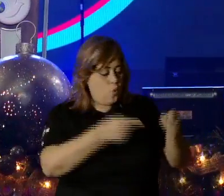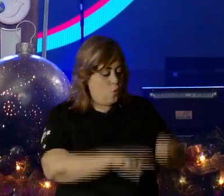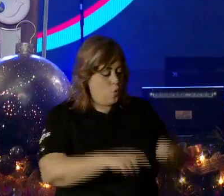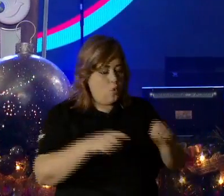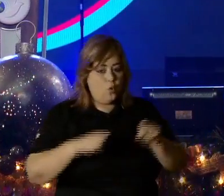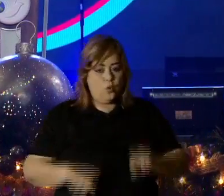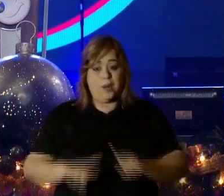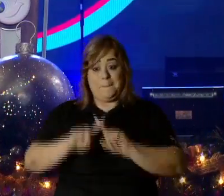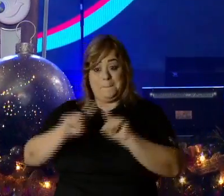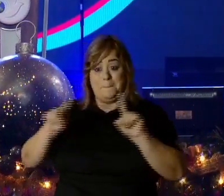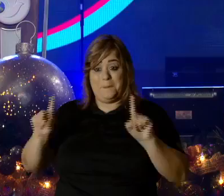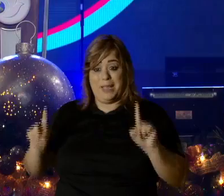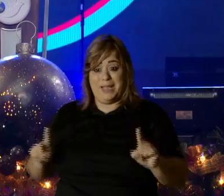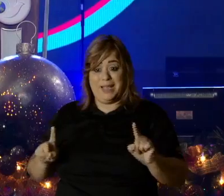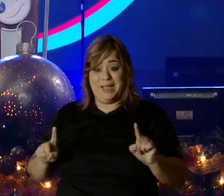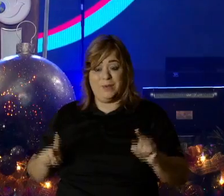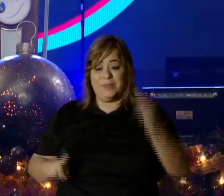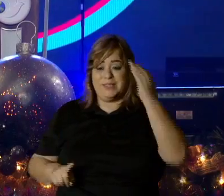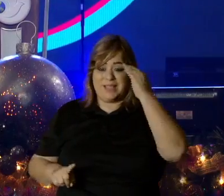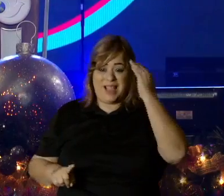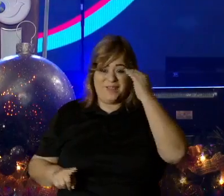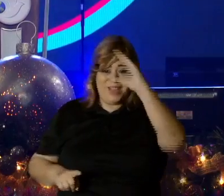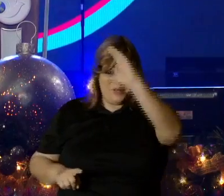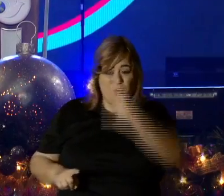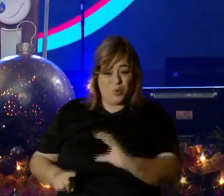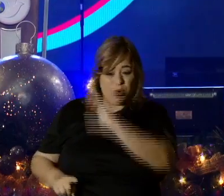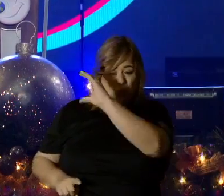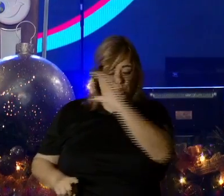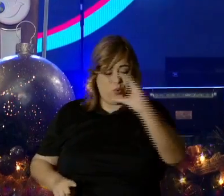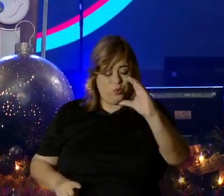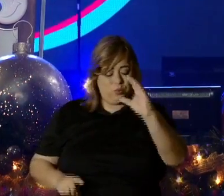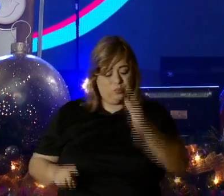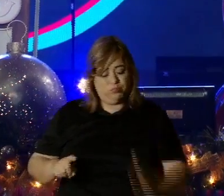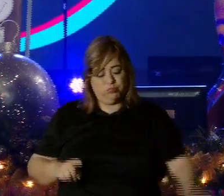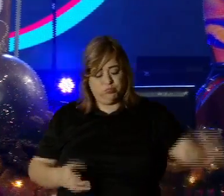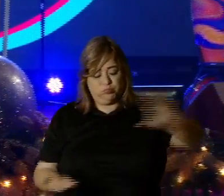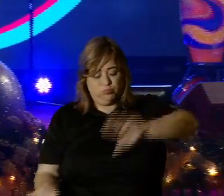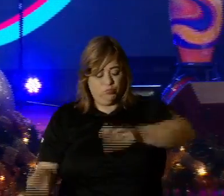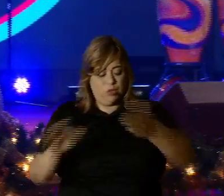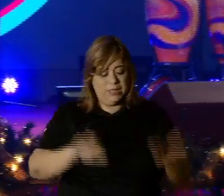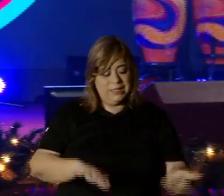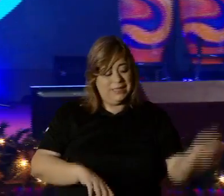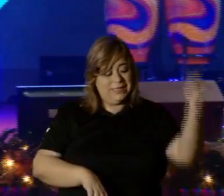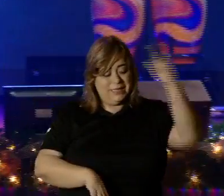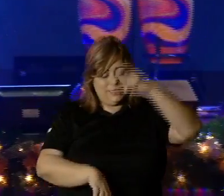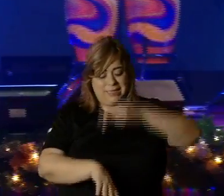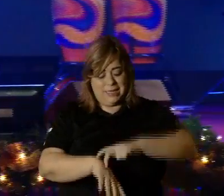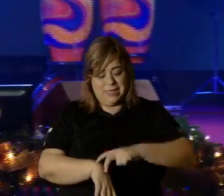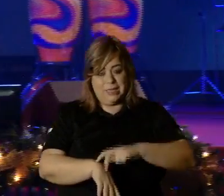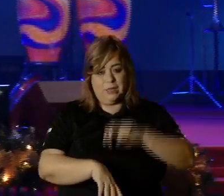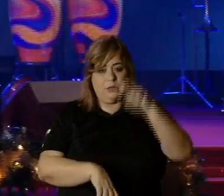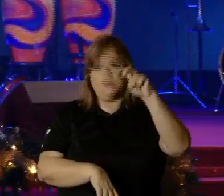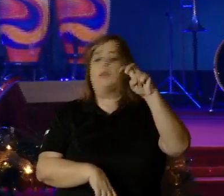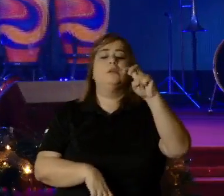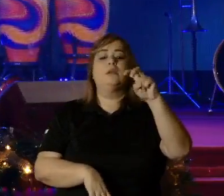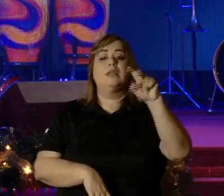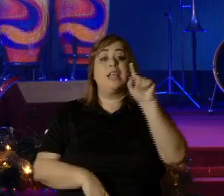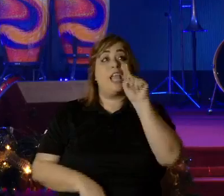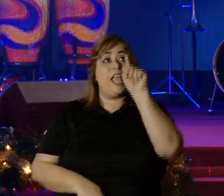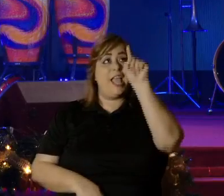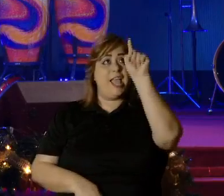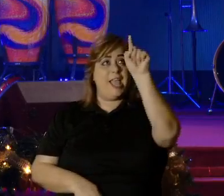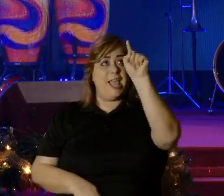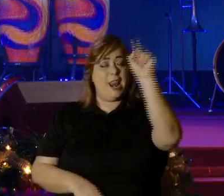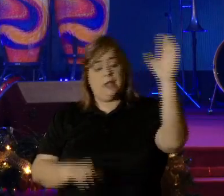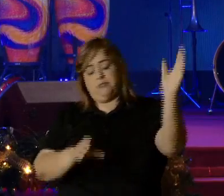que Cristo venció en la cruz del Calvario y al tercer día resucitó. Aleluya. Y derrotó a todos